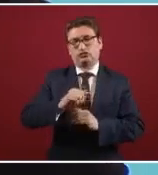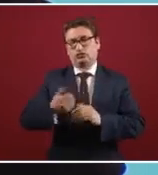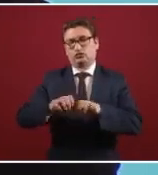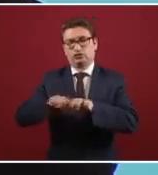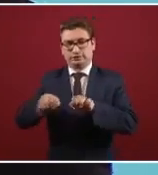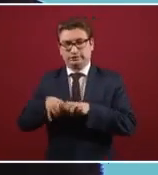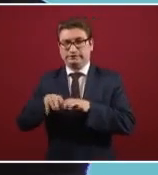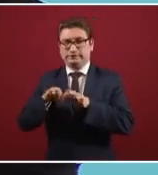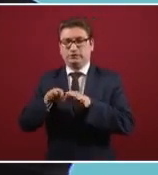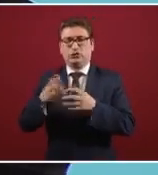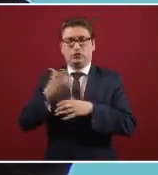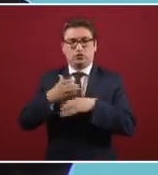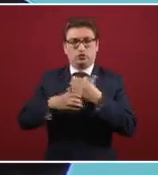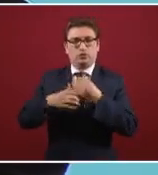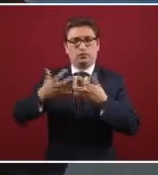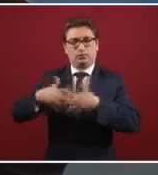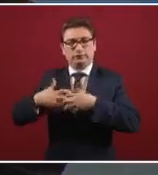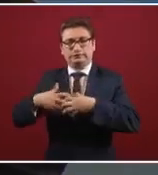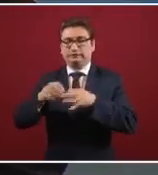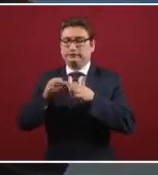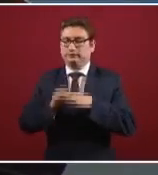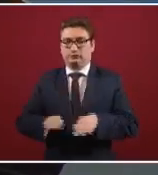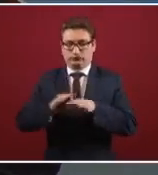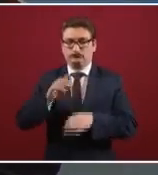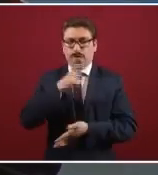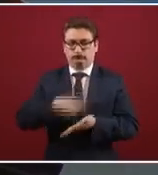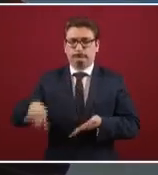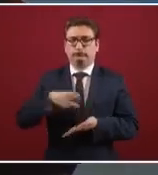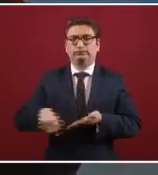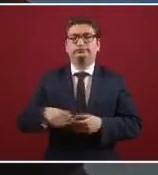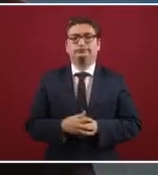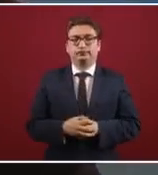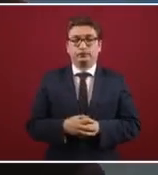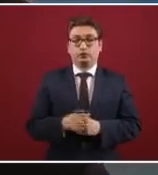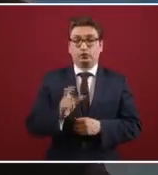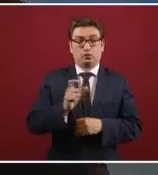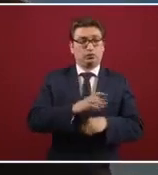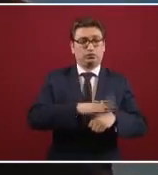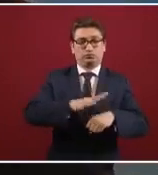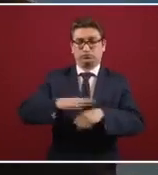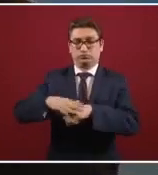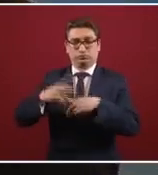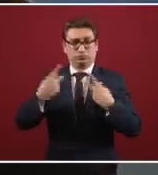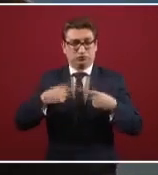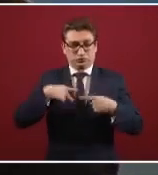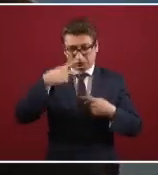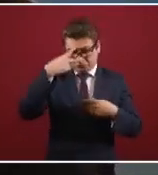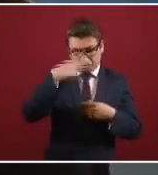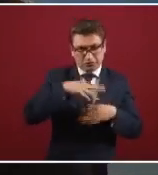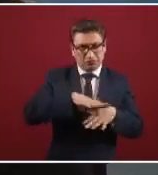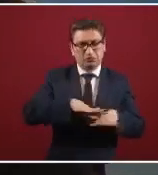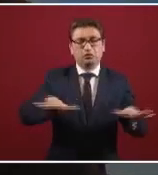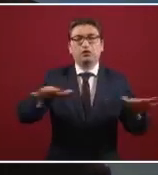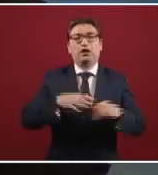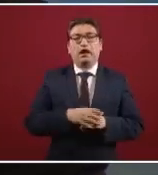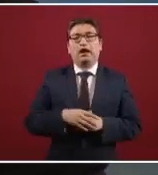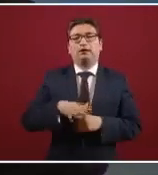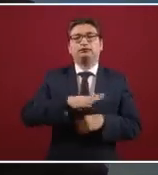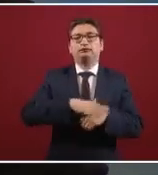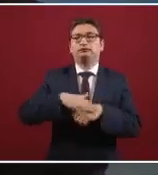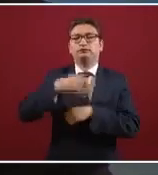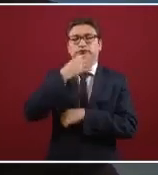comprar en la licitación al pueblo de méxico le informó que